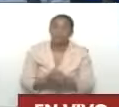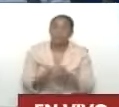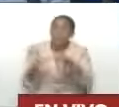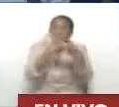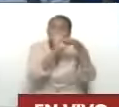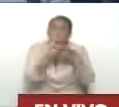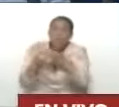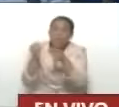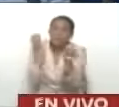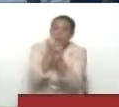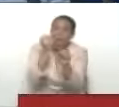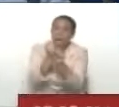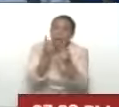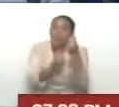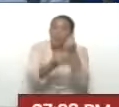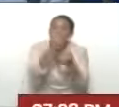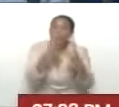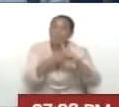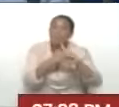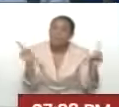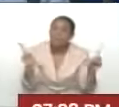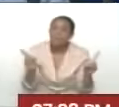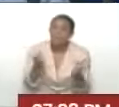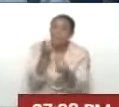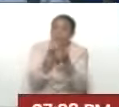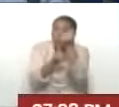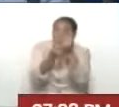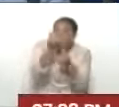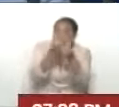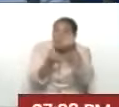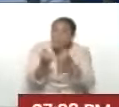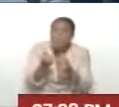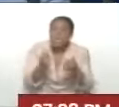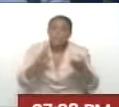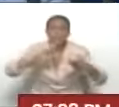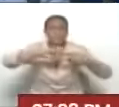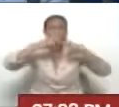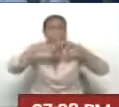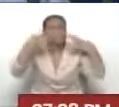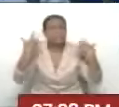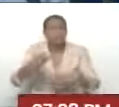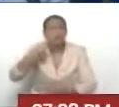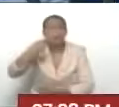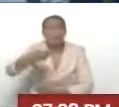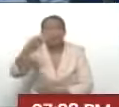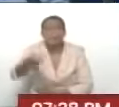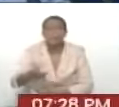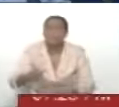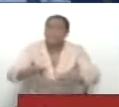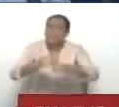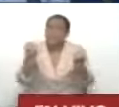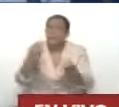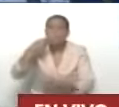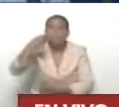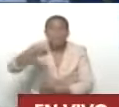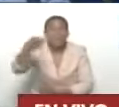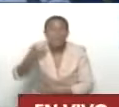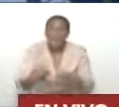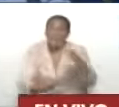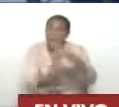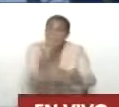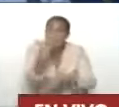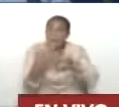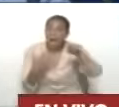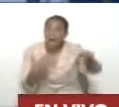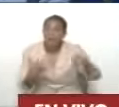Unirnos para trabajar, sacar la economía del conflicto político, del daño político, que cese